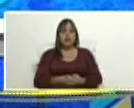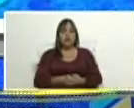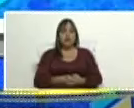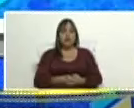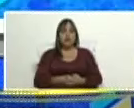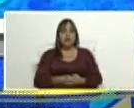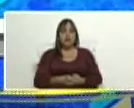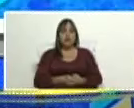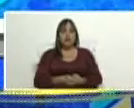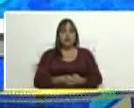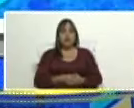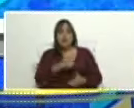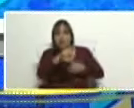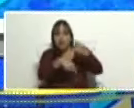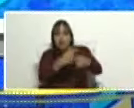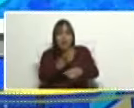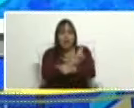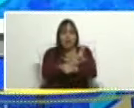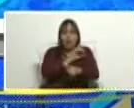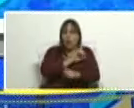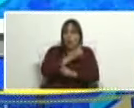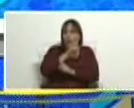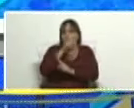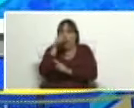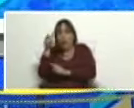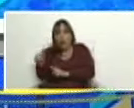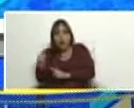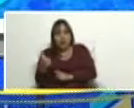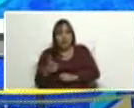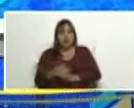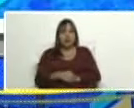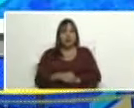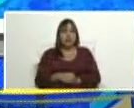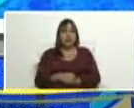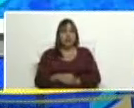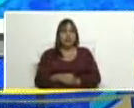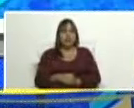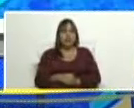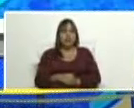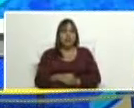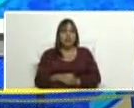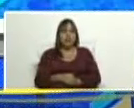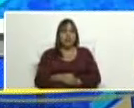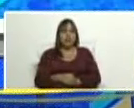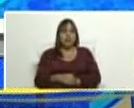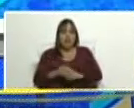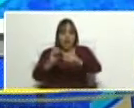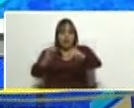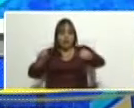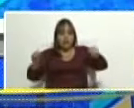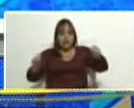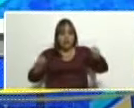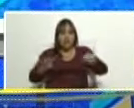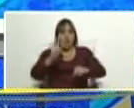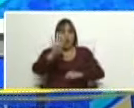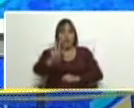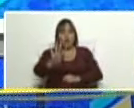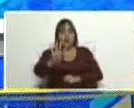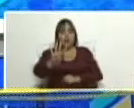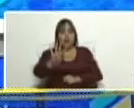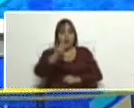Y luego salimos casi inmediatamente para anunciar que a las